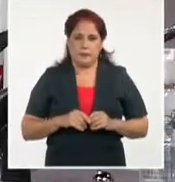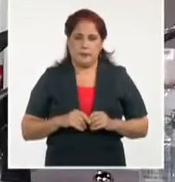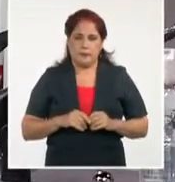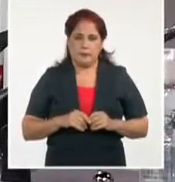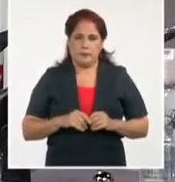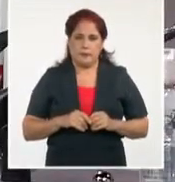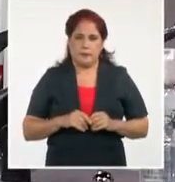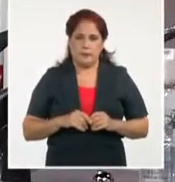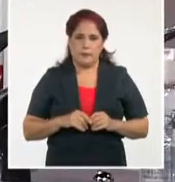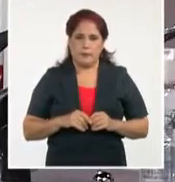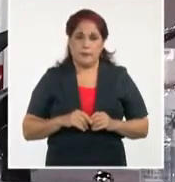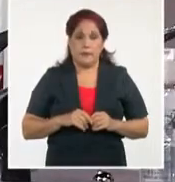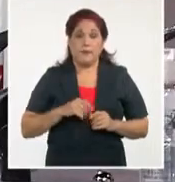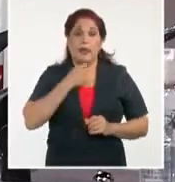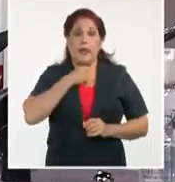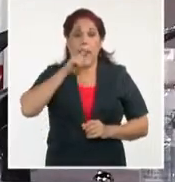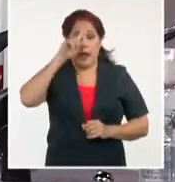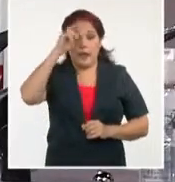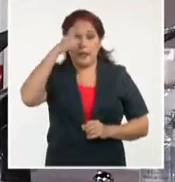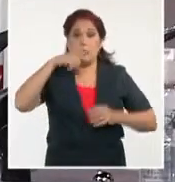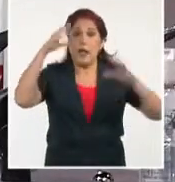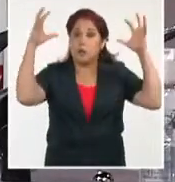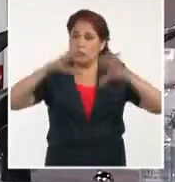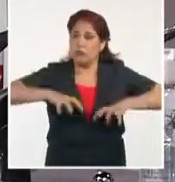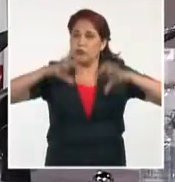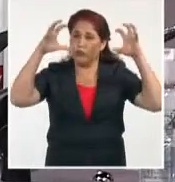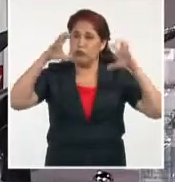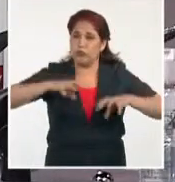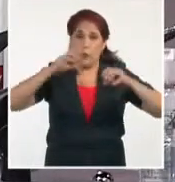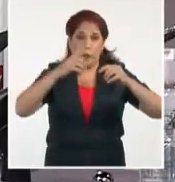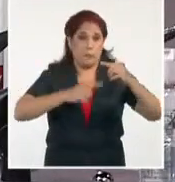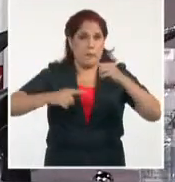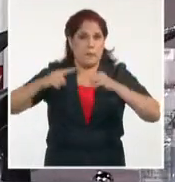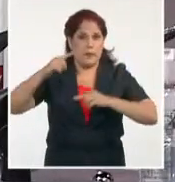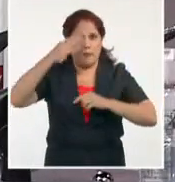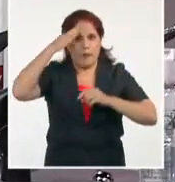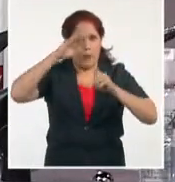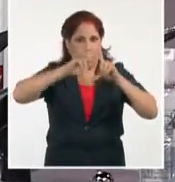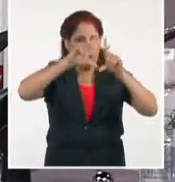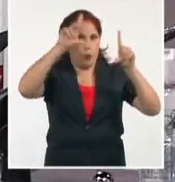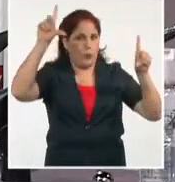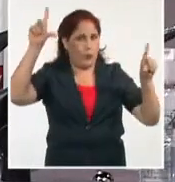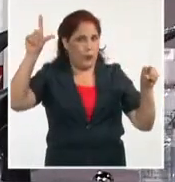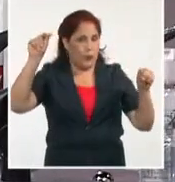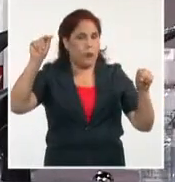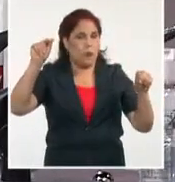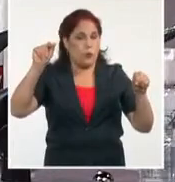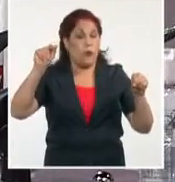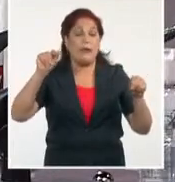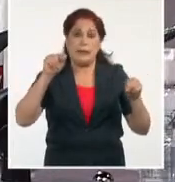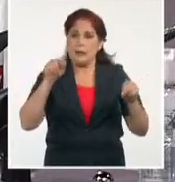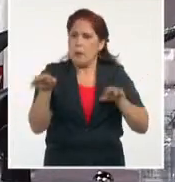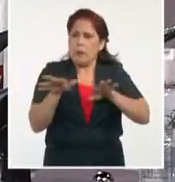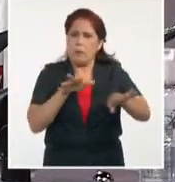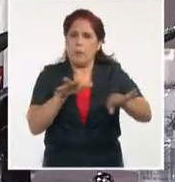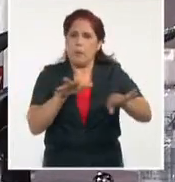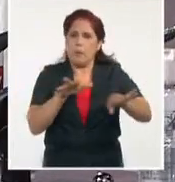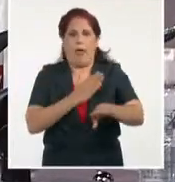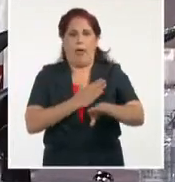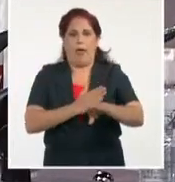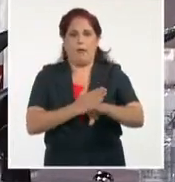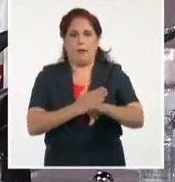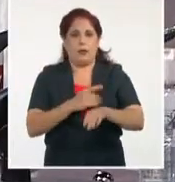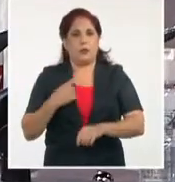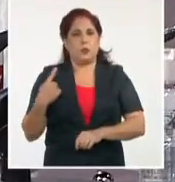Bueno, y Elsa, que dejó lluvia, sobre todo en el territorio nacional, también fue un poco un ejercicio para todo el